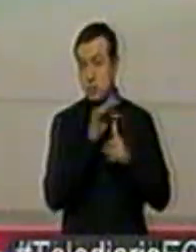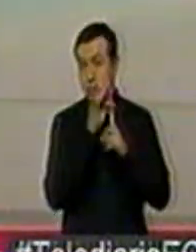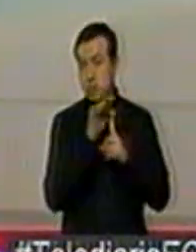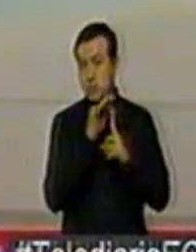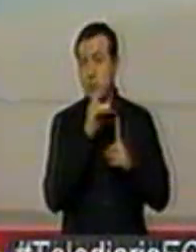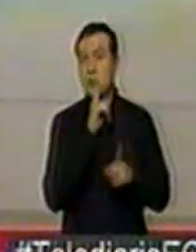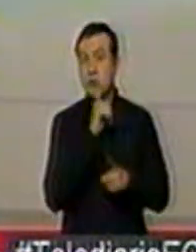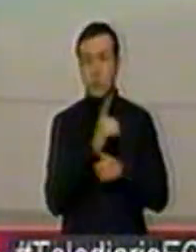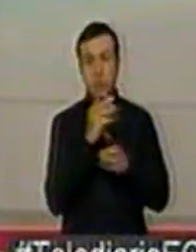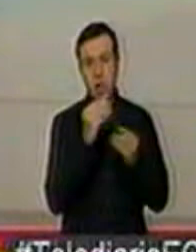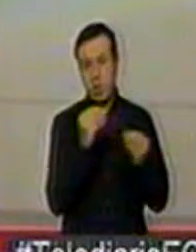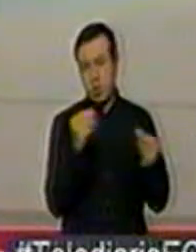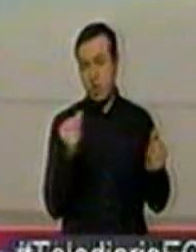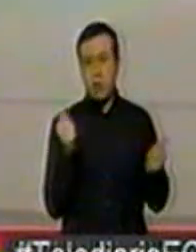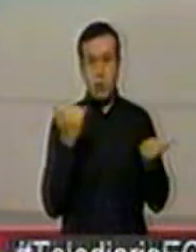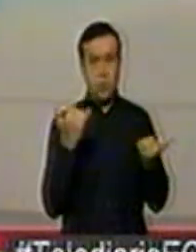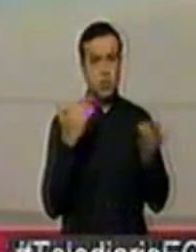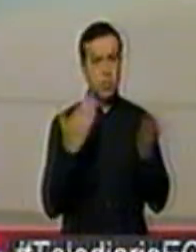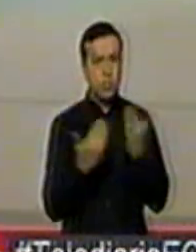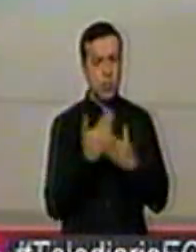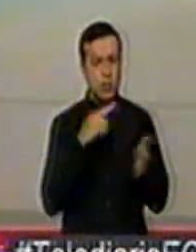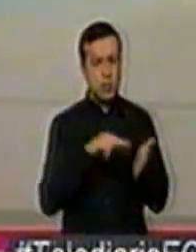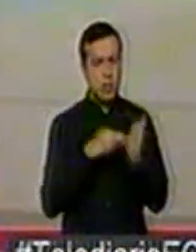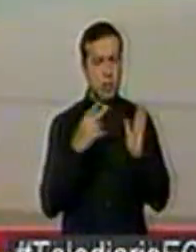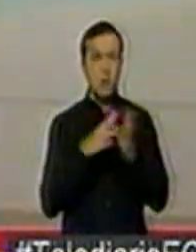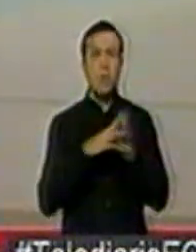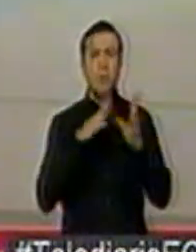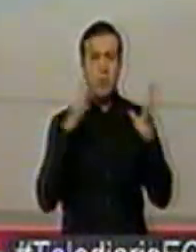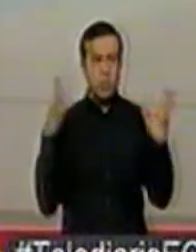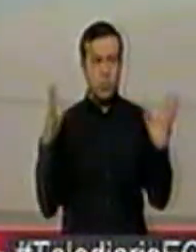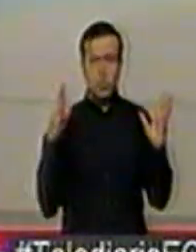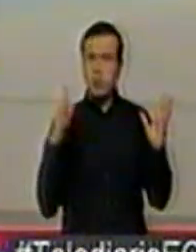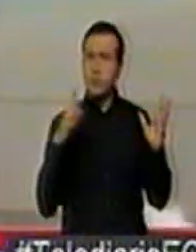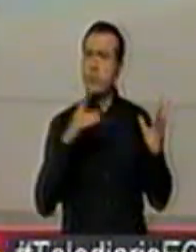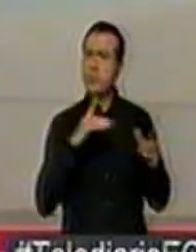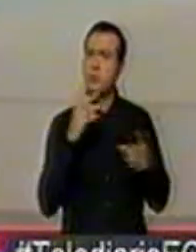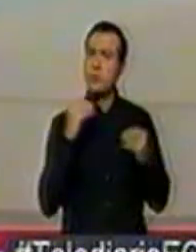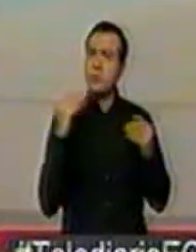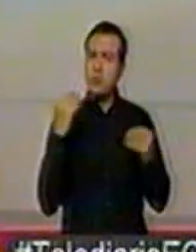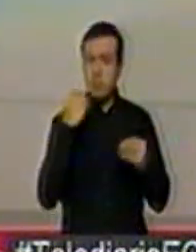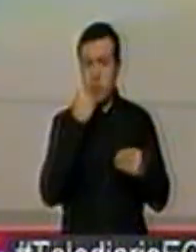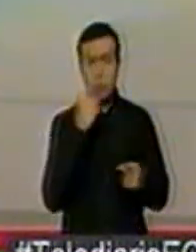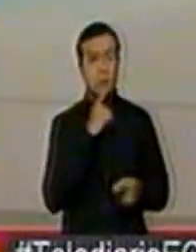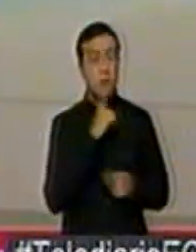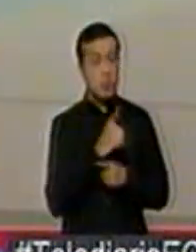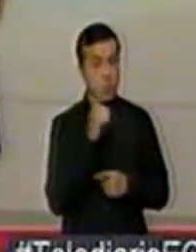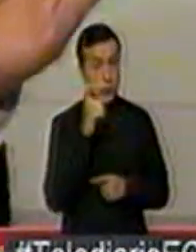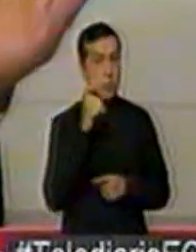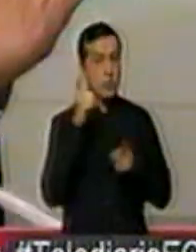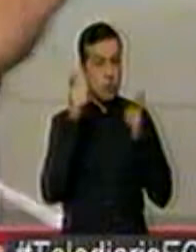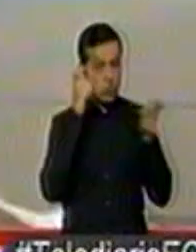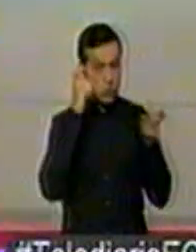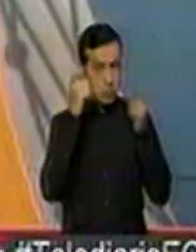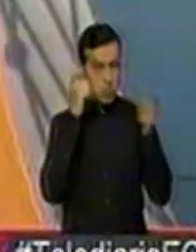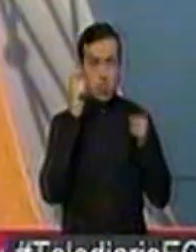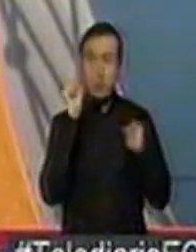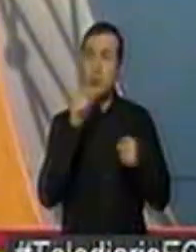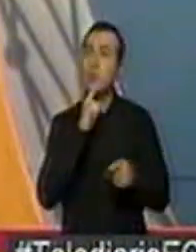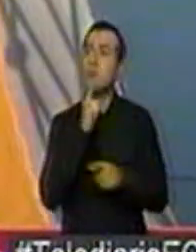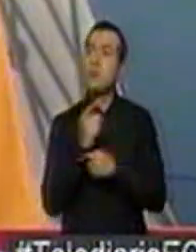biodegradables etcétera hoy la tecnología ha avanzado mucho el plástico ayuda mucho a la comodidad del hombre pero hay que regularse